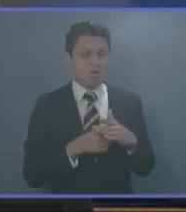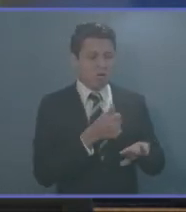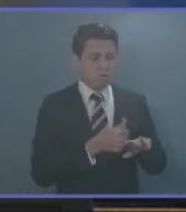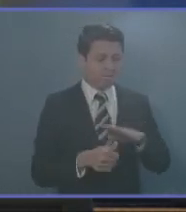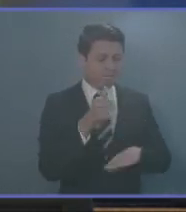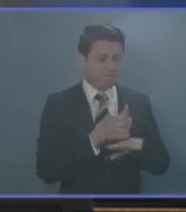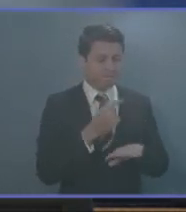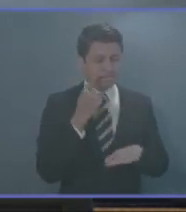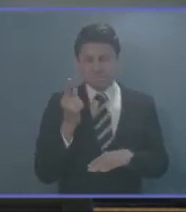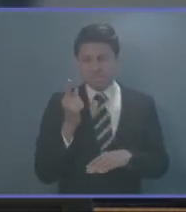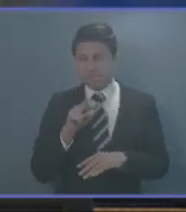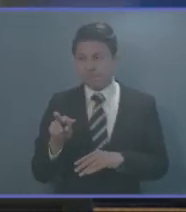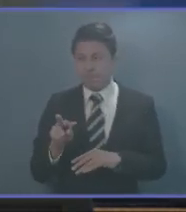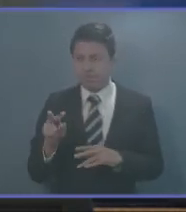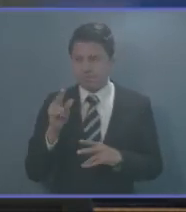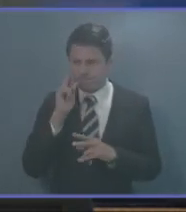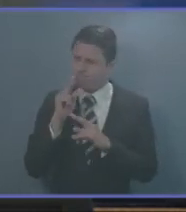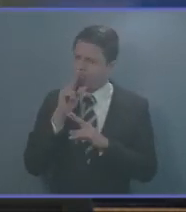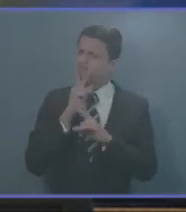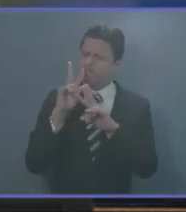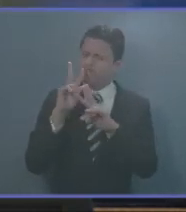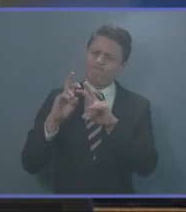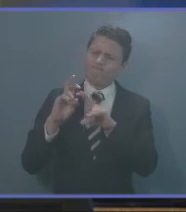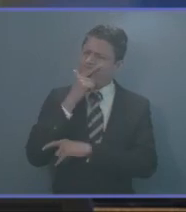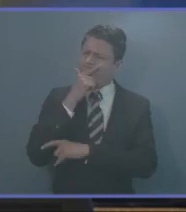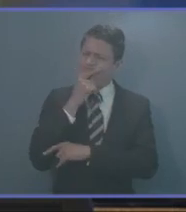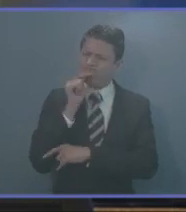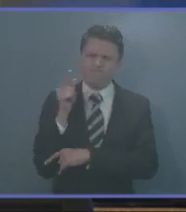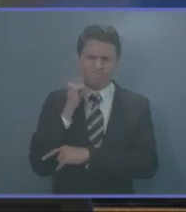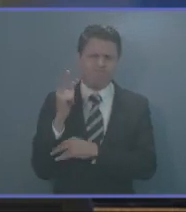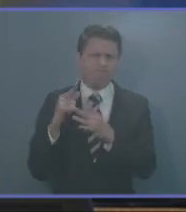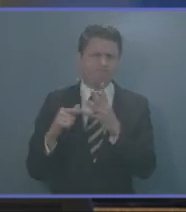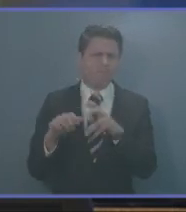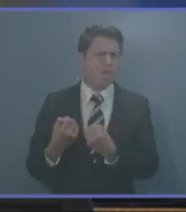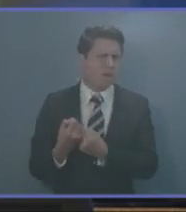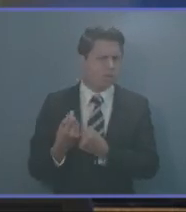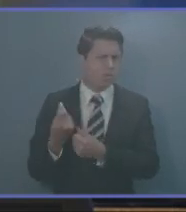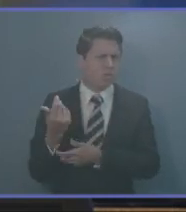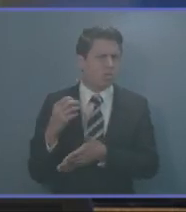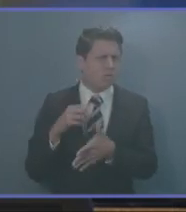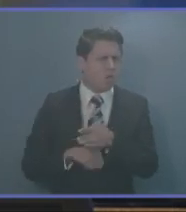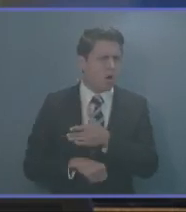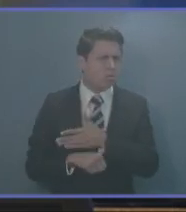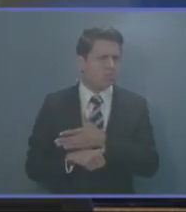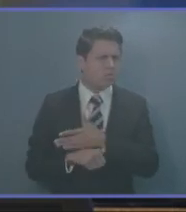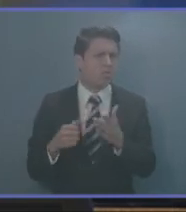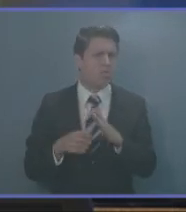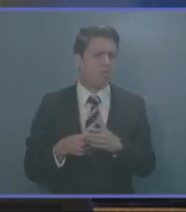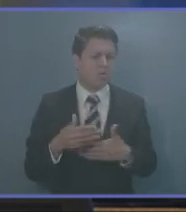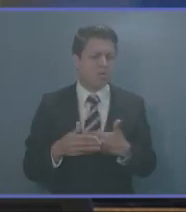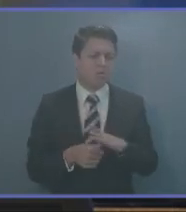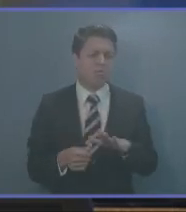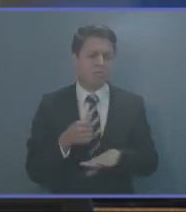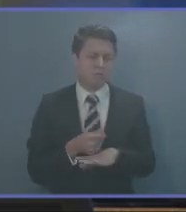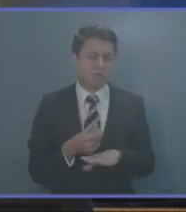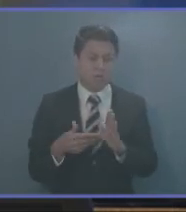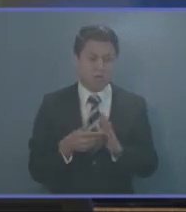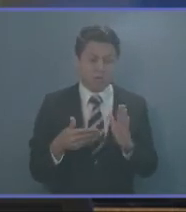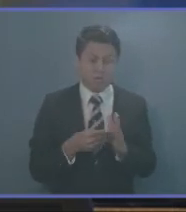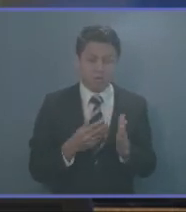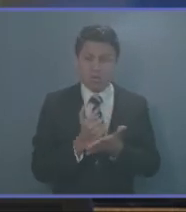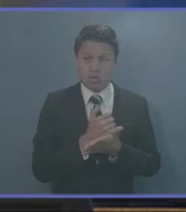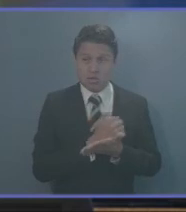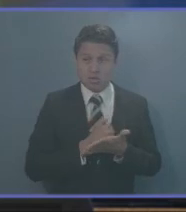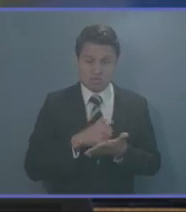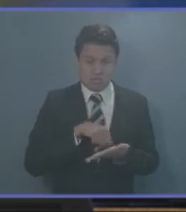Tributaria Municipal hacen presumir la existencia de un delito tributario por el cual resulte perjudicada la Hacienda